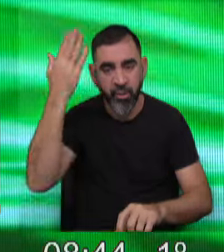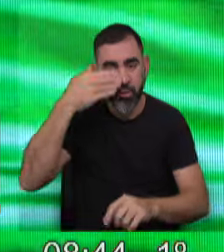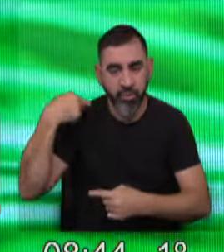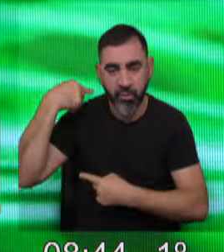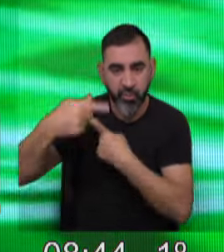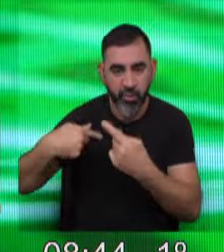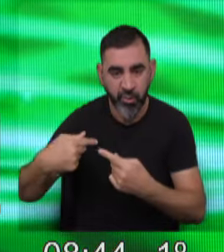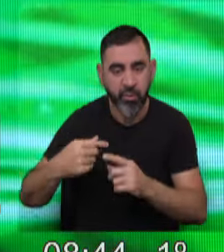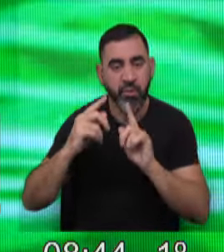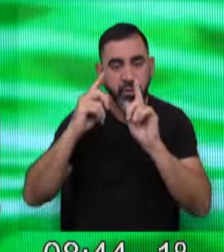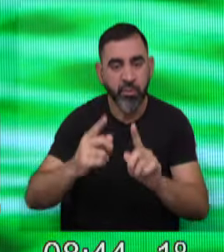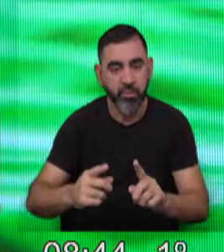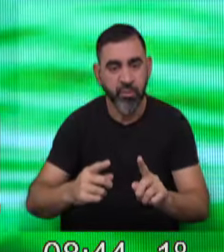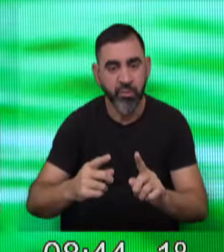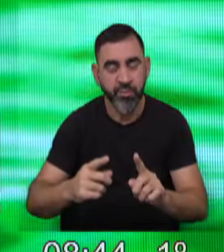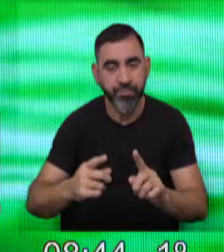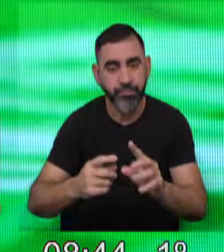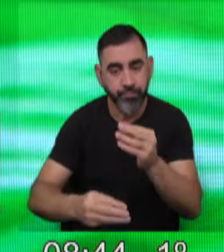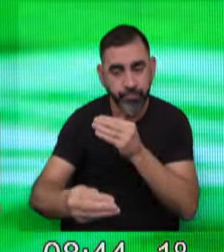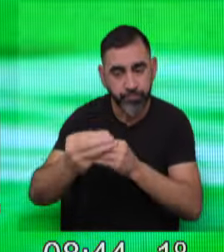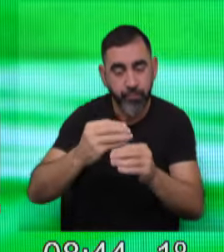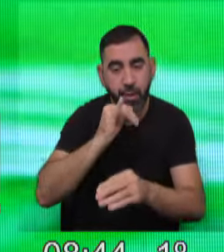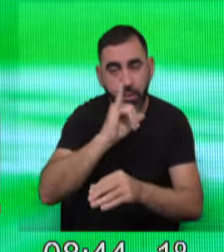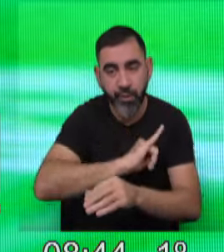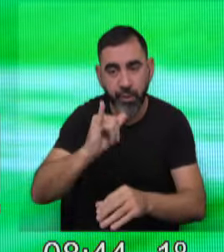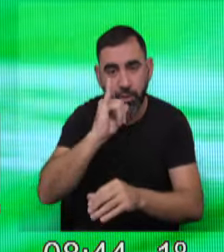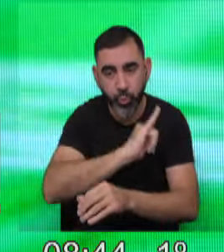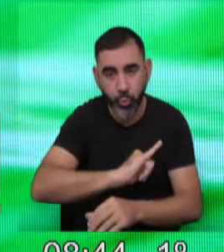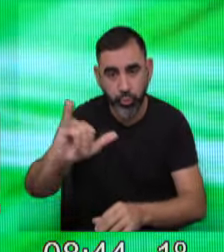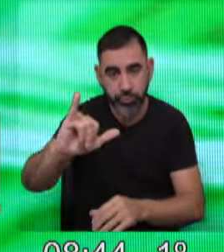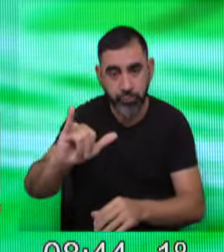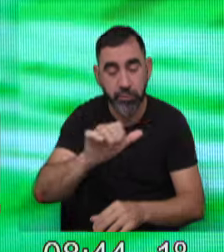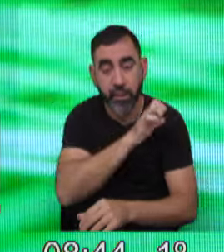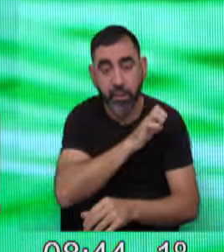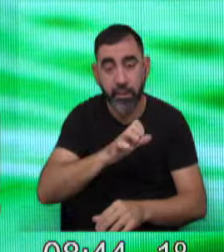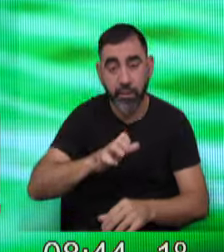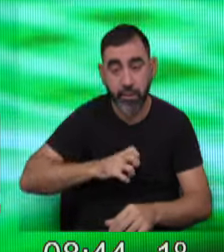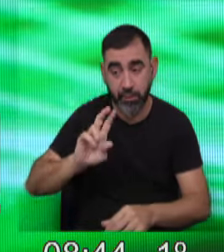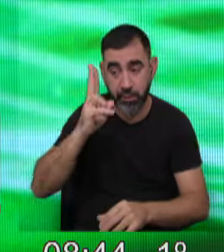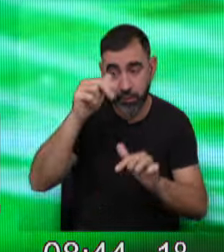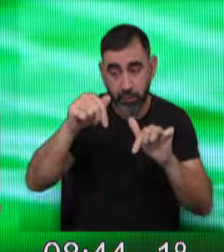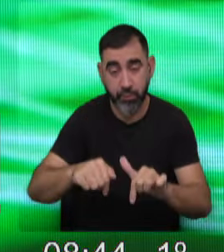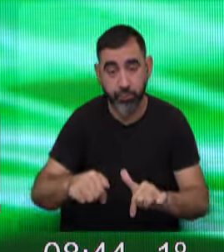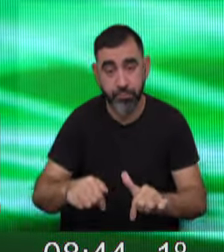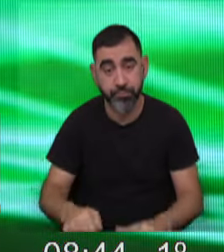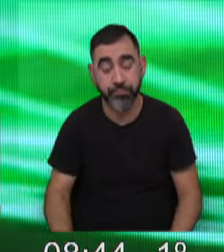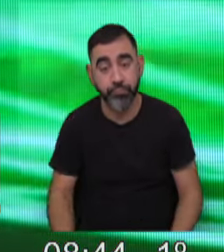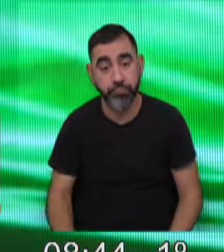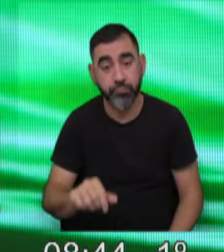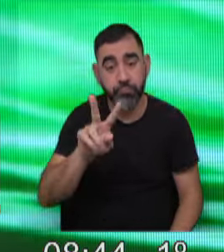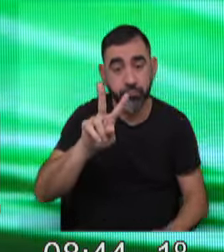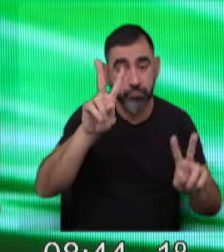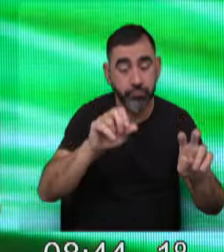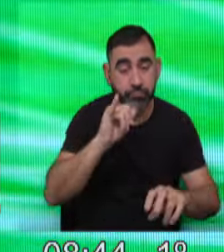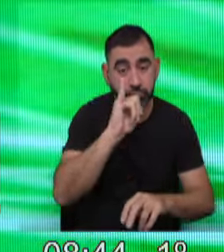en particular, y también como un repositorio de posibles denuncias. El Estado uruguayo tiene, digamos, dos áreas de